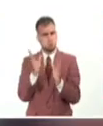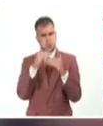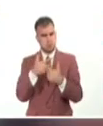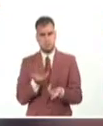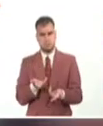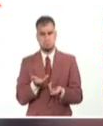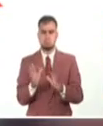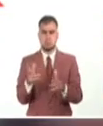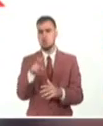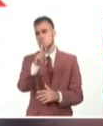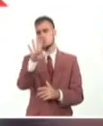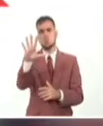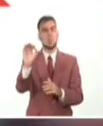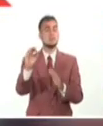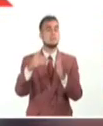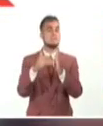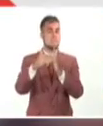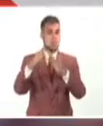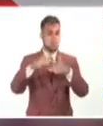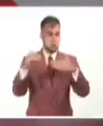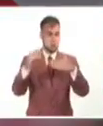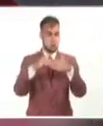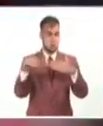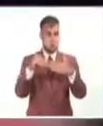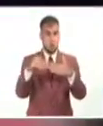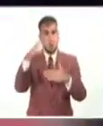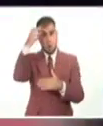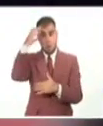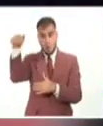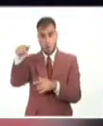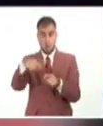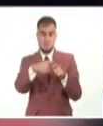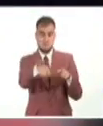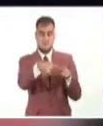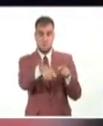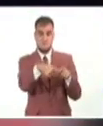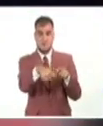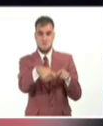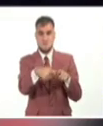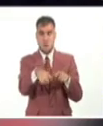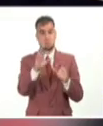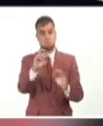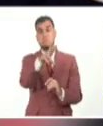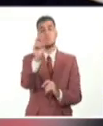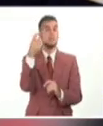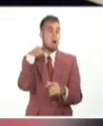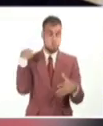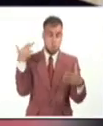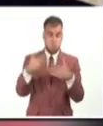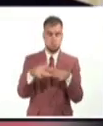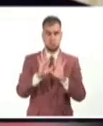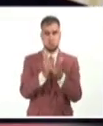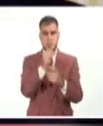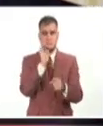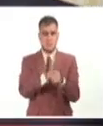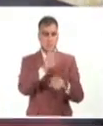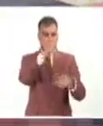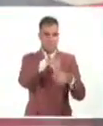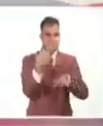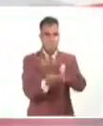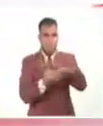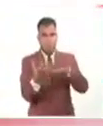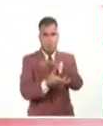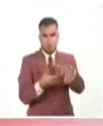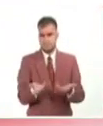cuba eeuu durante décadas ha destinado millones de dólares a programas a